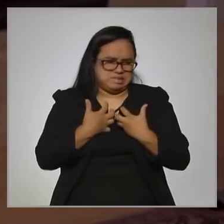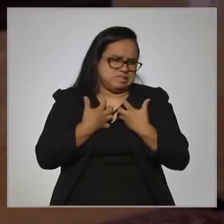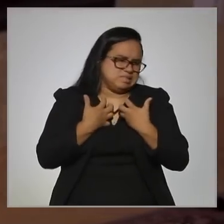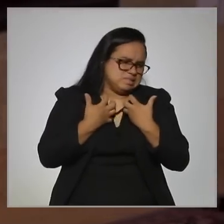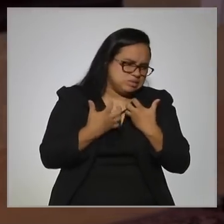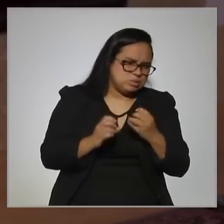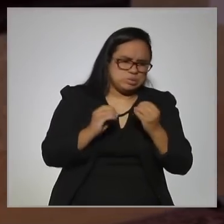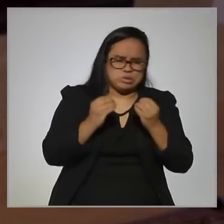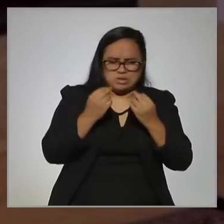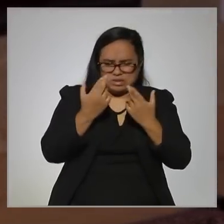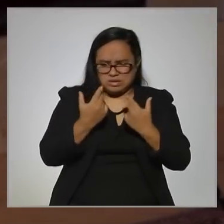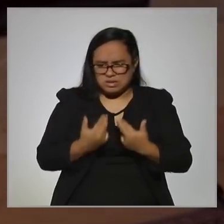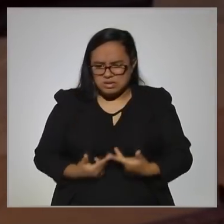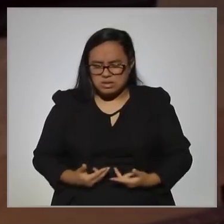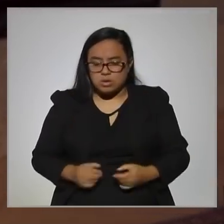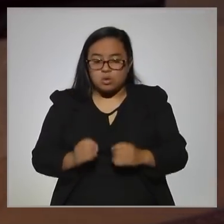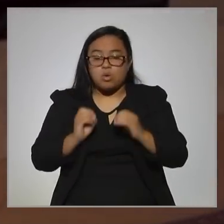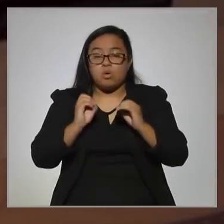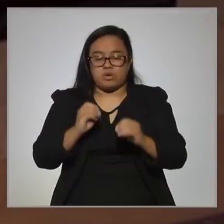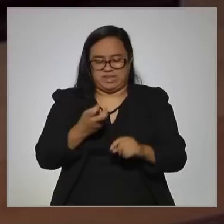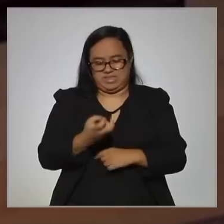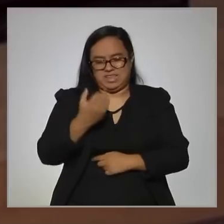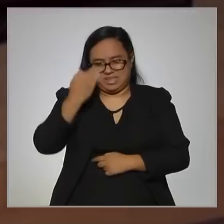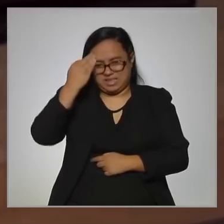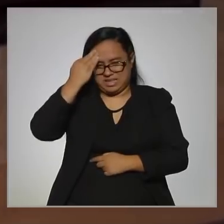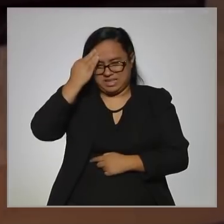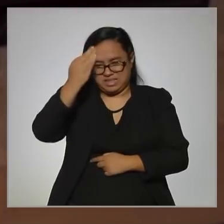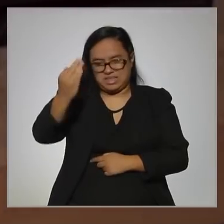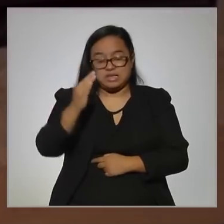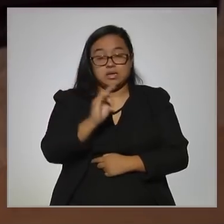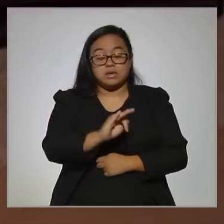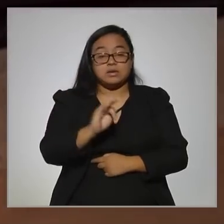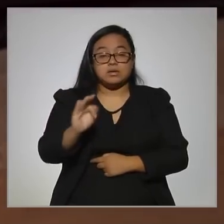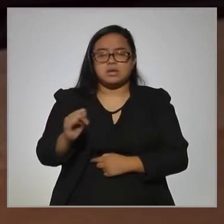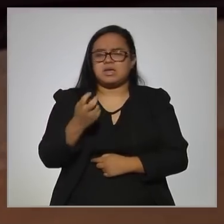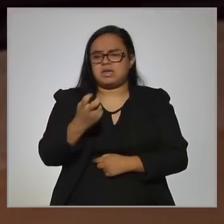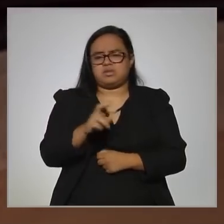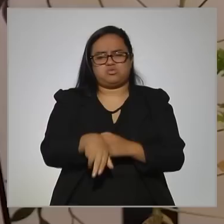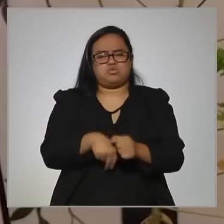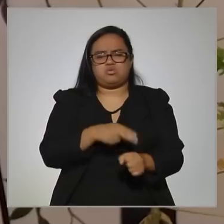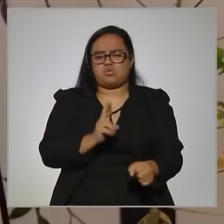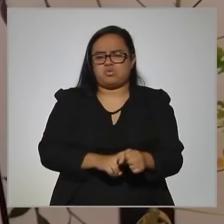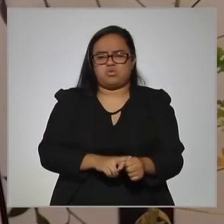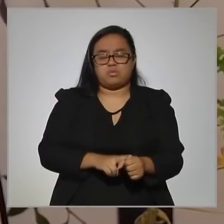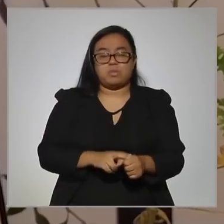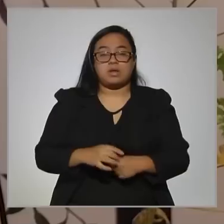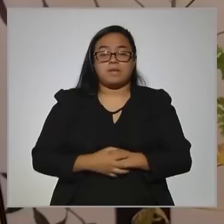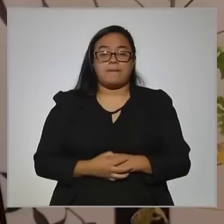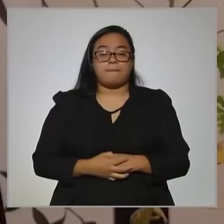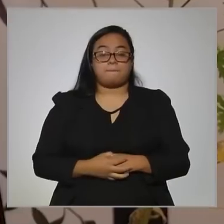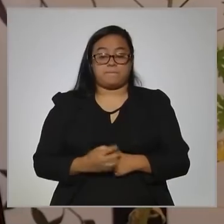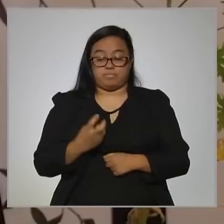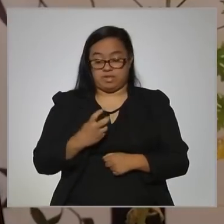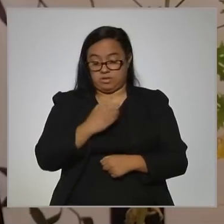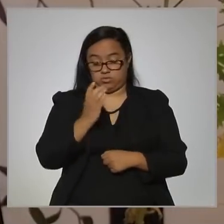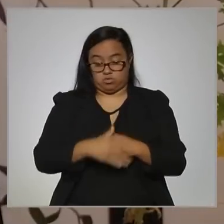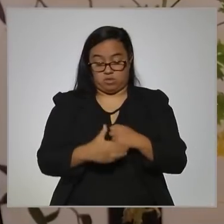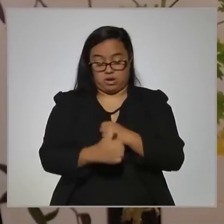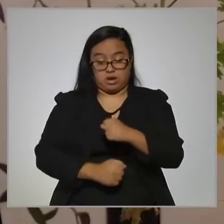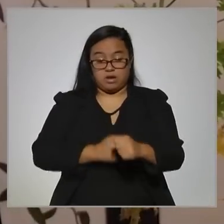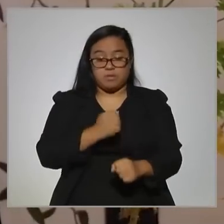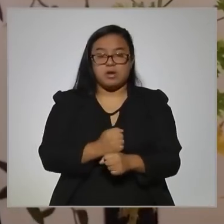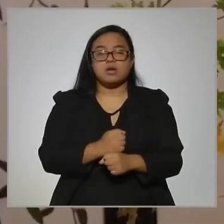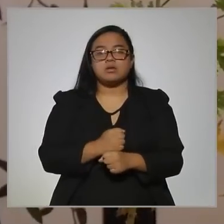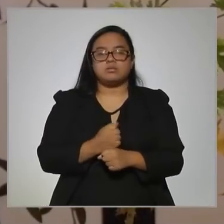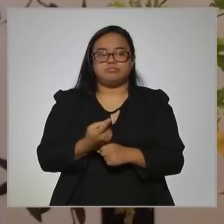decepciones de esta época son normales. El fin de año puede dar